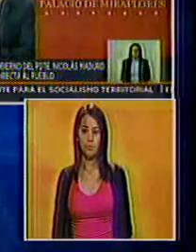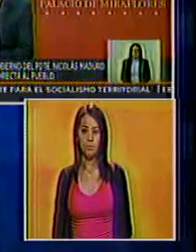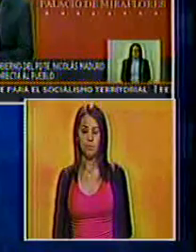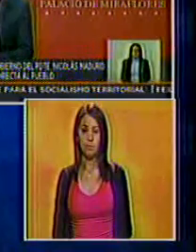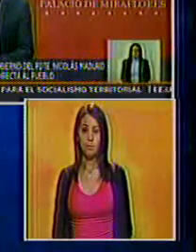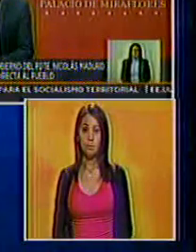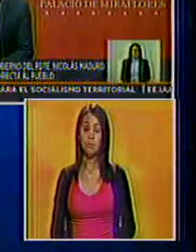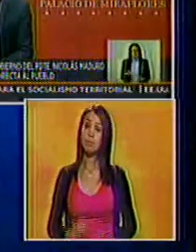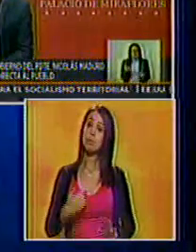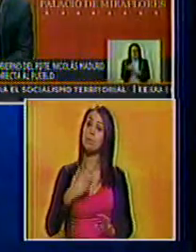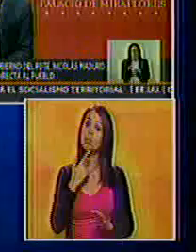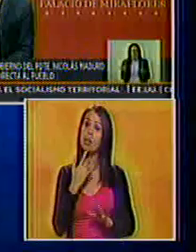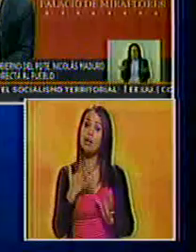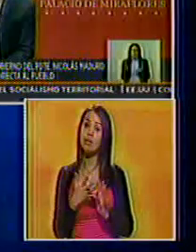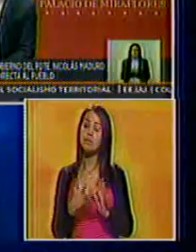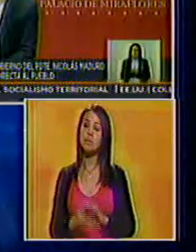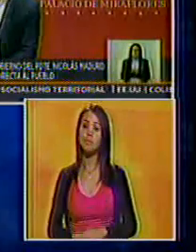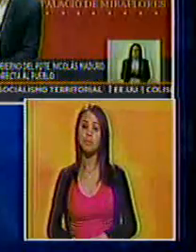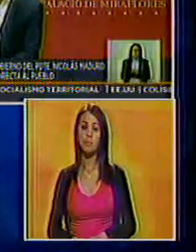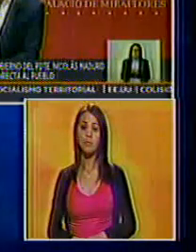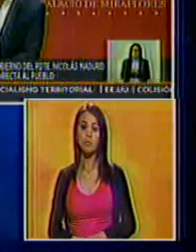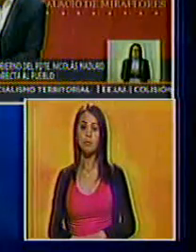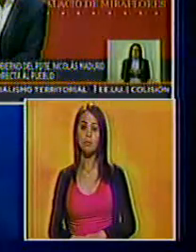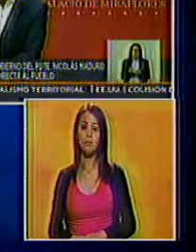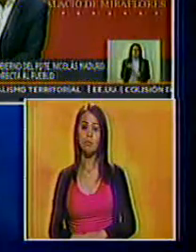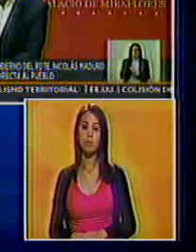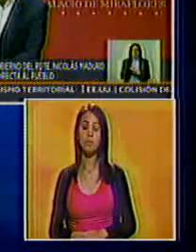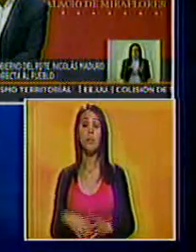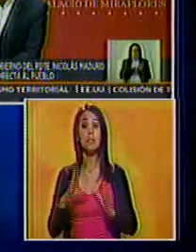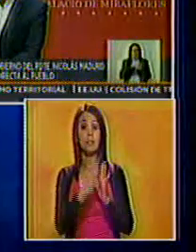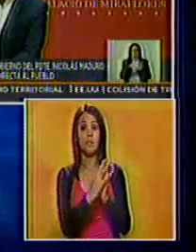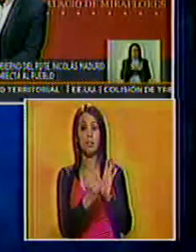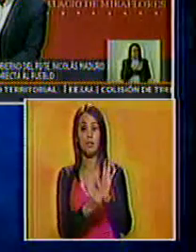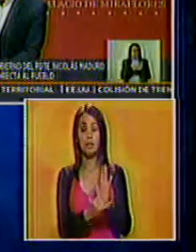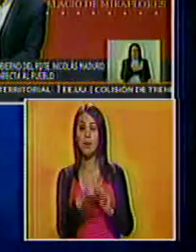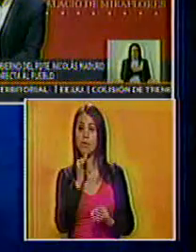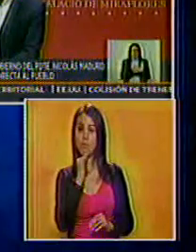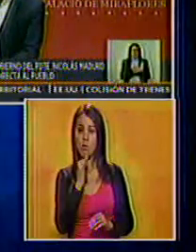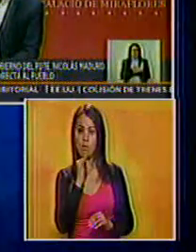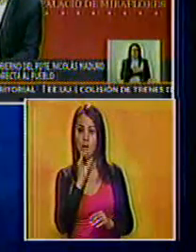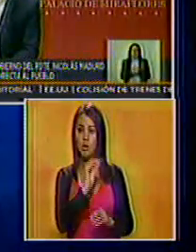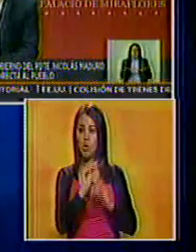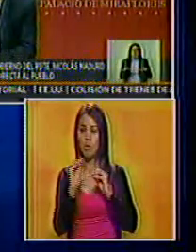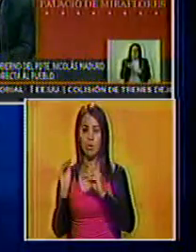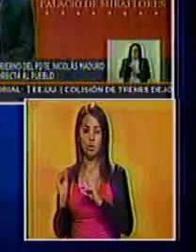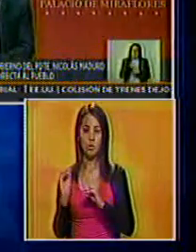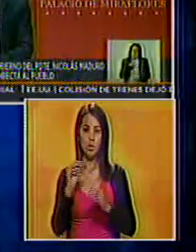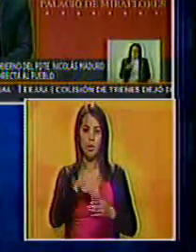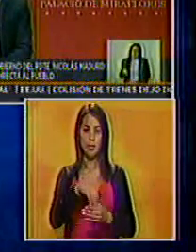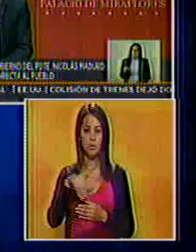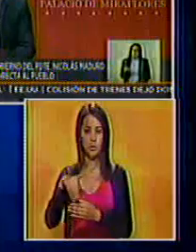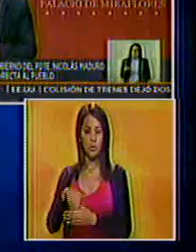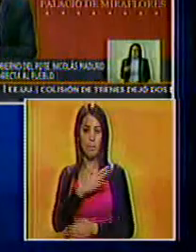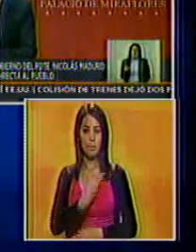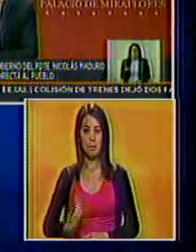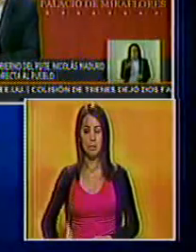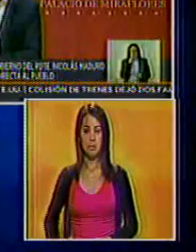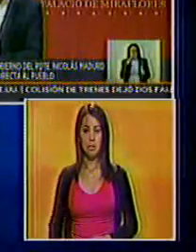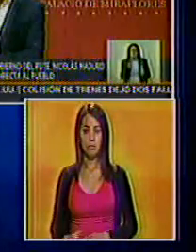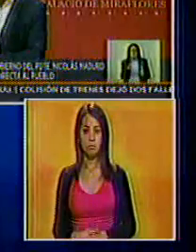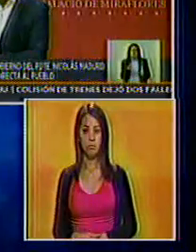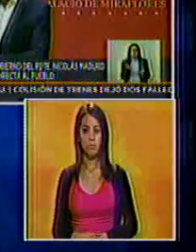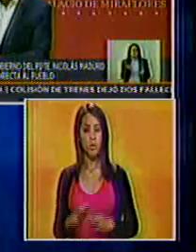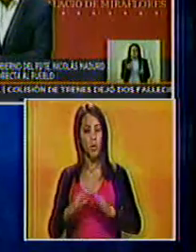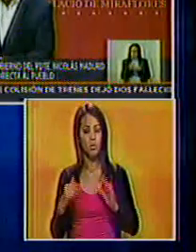el resumen del decreto constituyente que señala la convocatoria de elecciones presidenciales. Vamos a medirnos con todas las